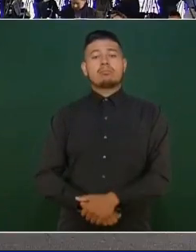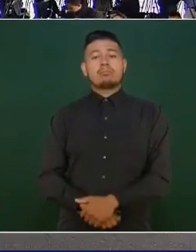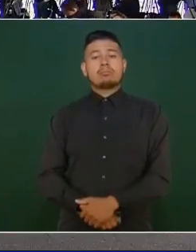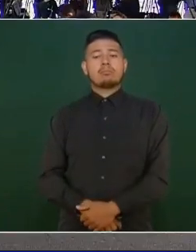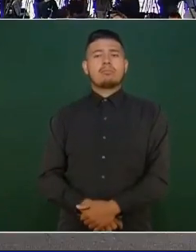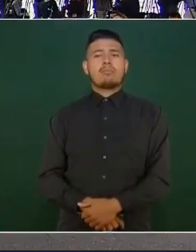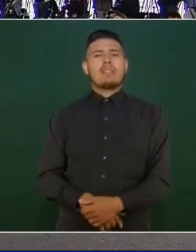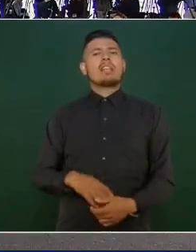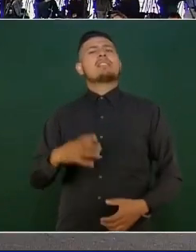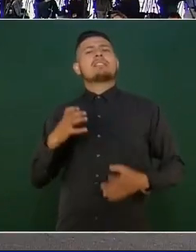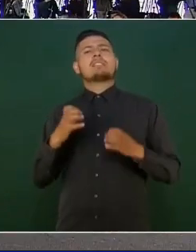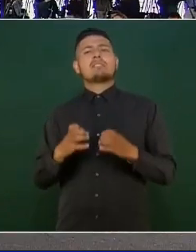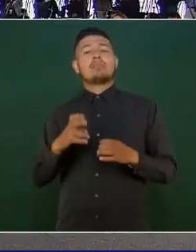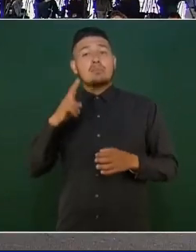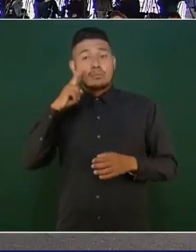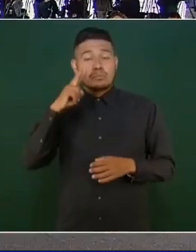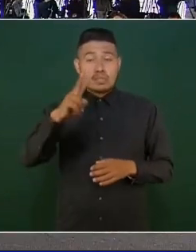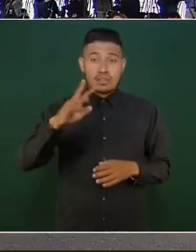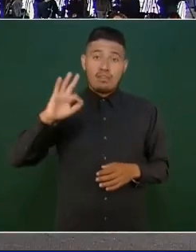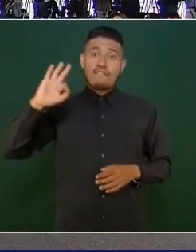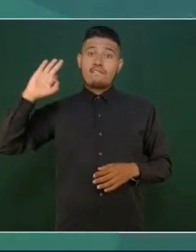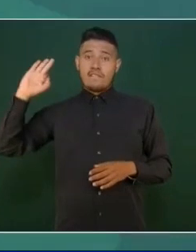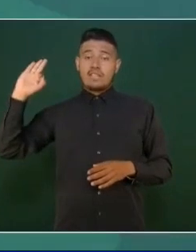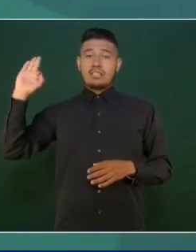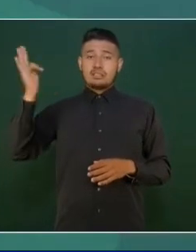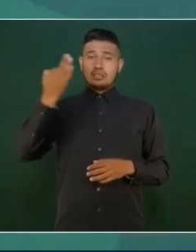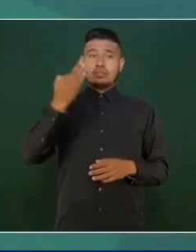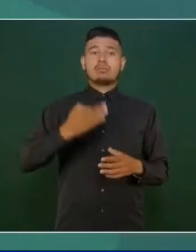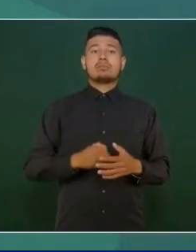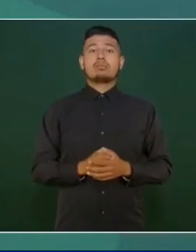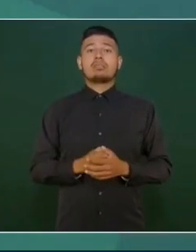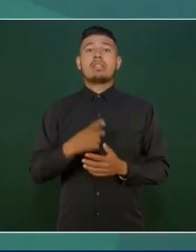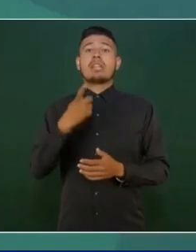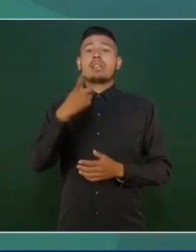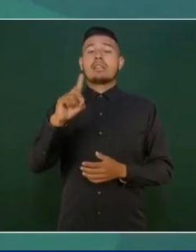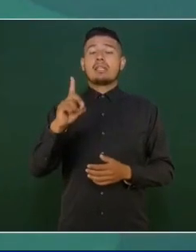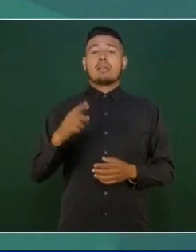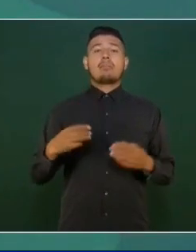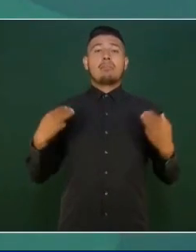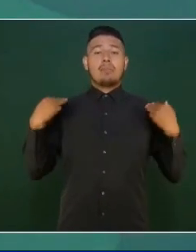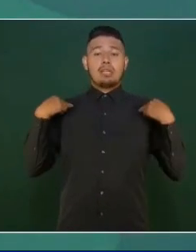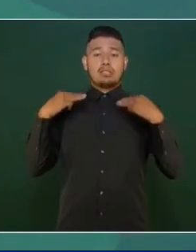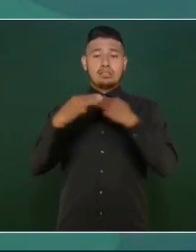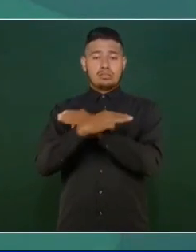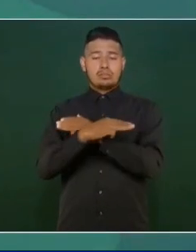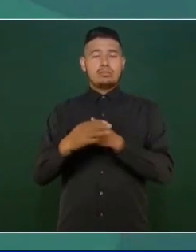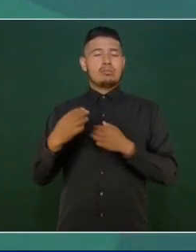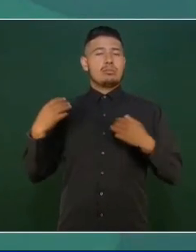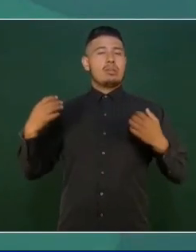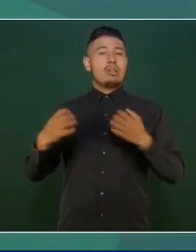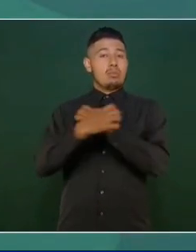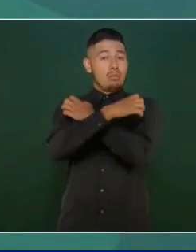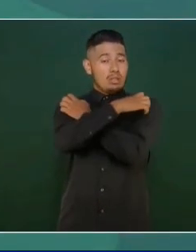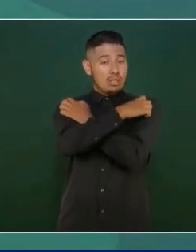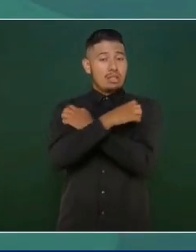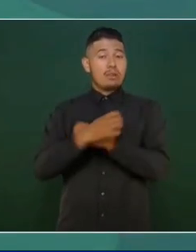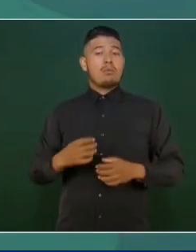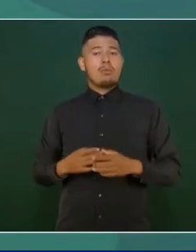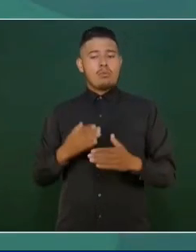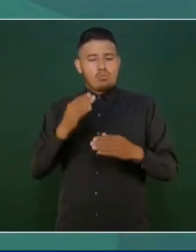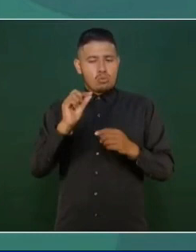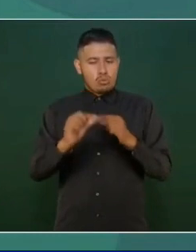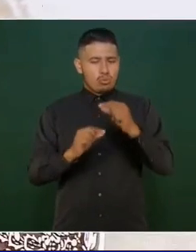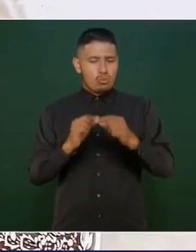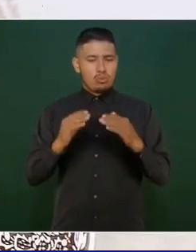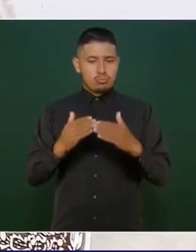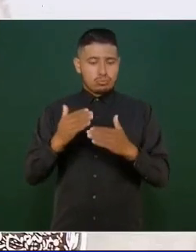Sí, estamos viendo lo de la federalización del sistema educativo, se va avanzando.